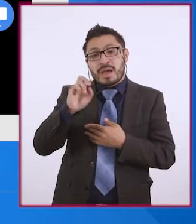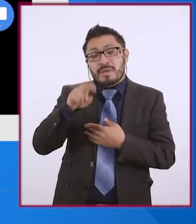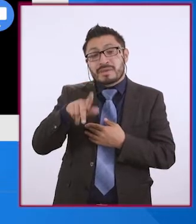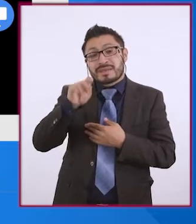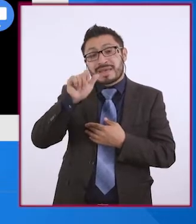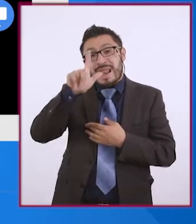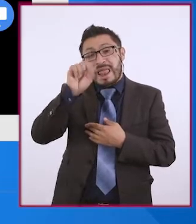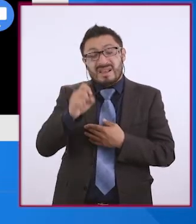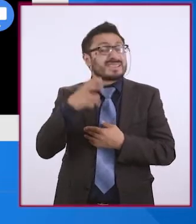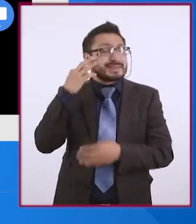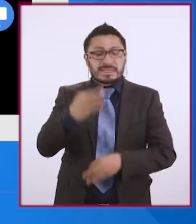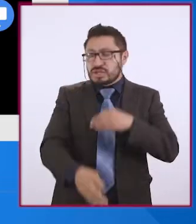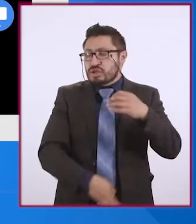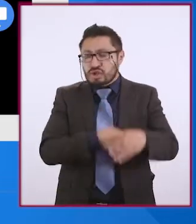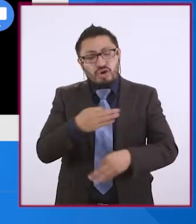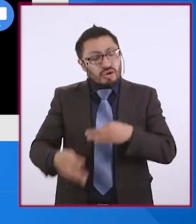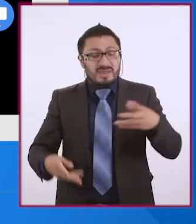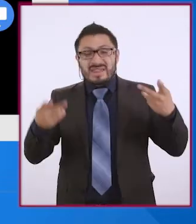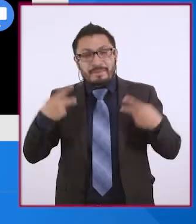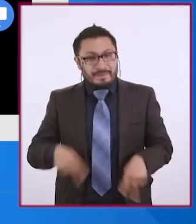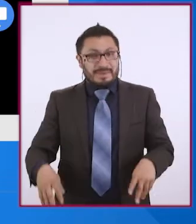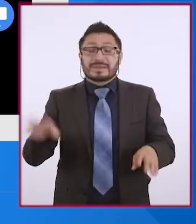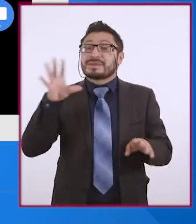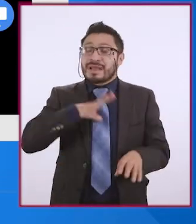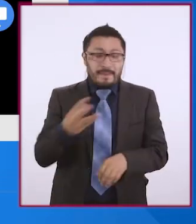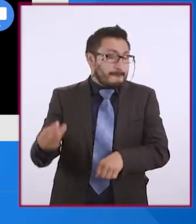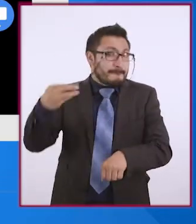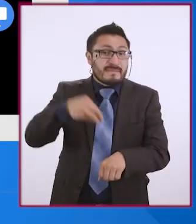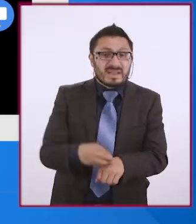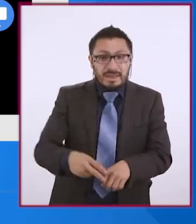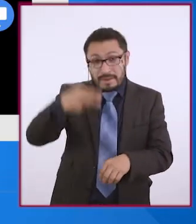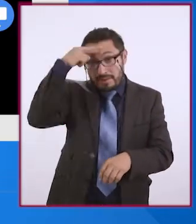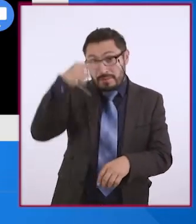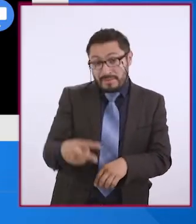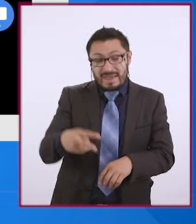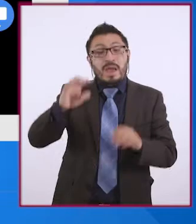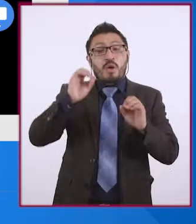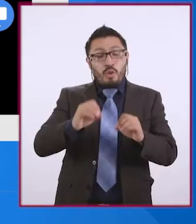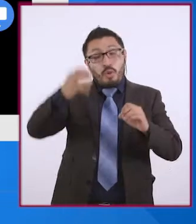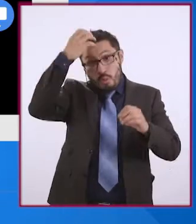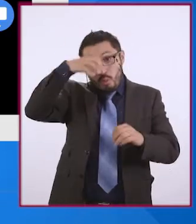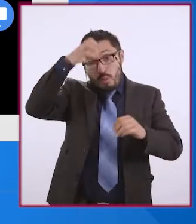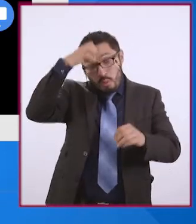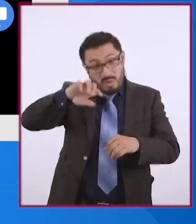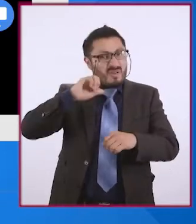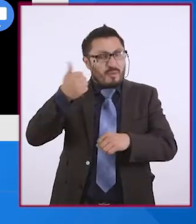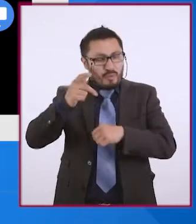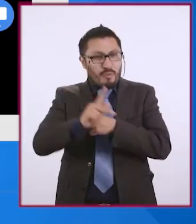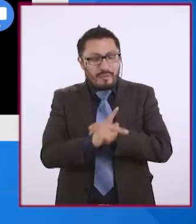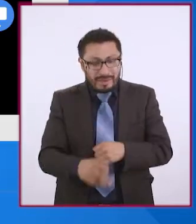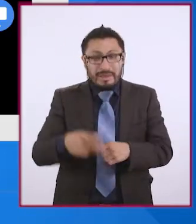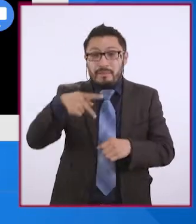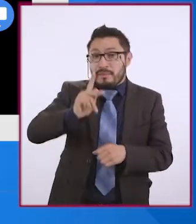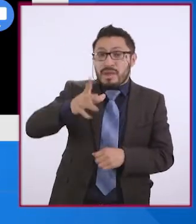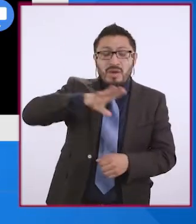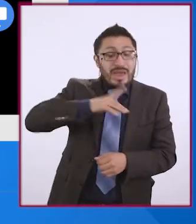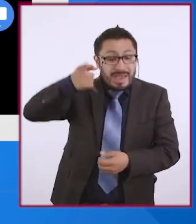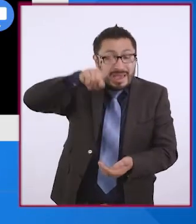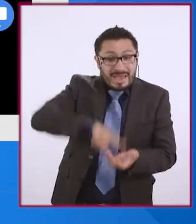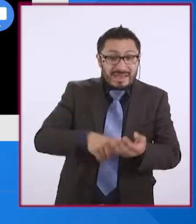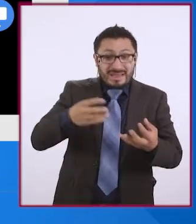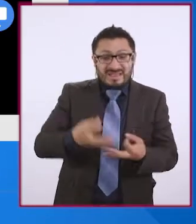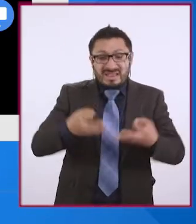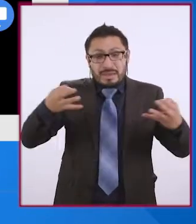son aplicables a todas las personas, mexicanas o extranjeras, con tal de que se encuentren en nuestro